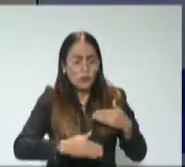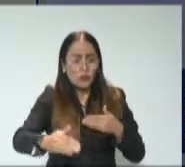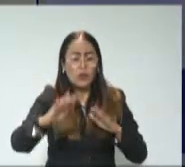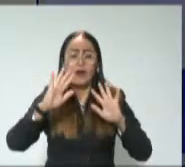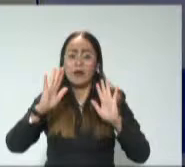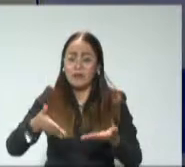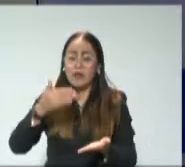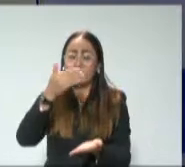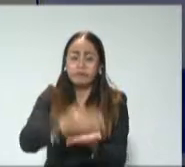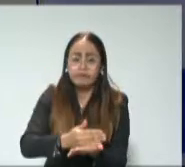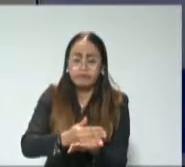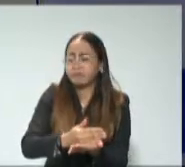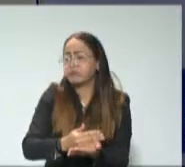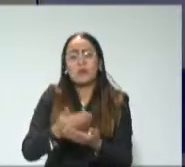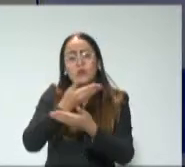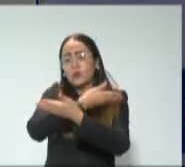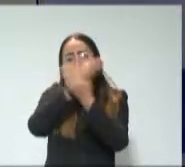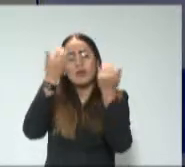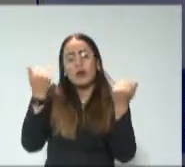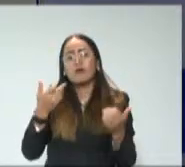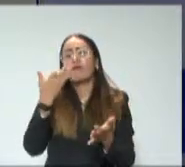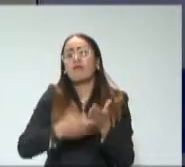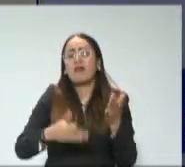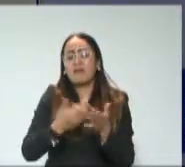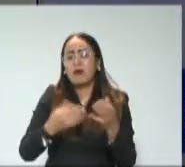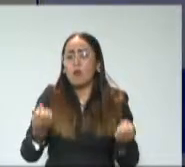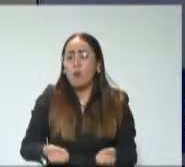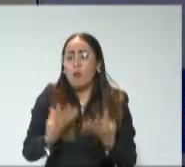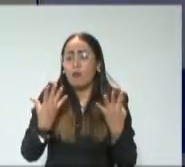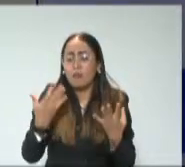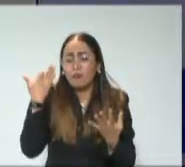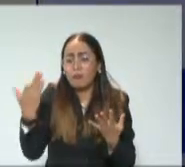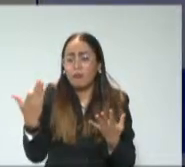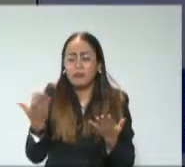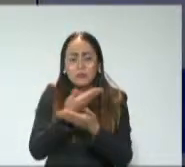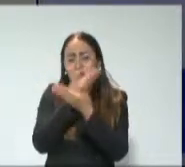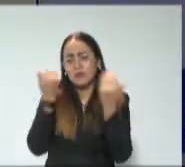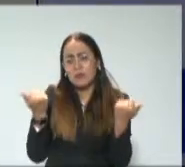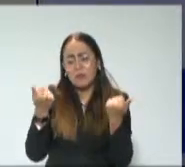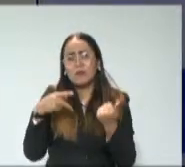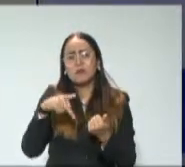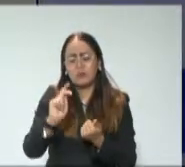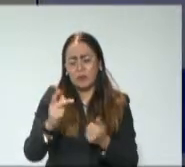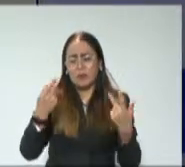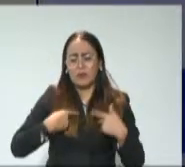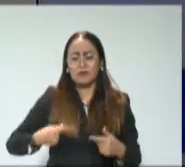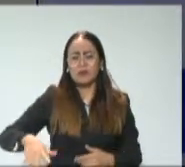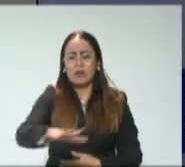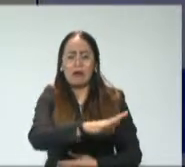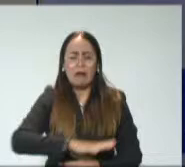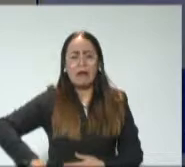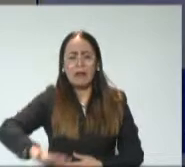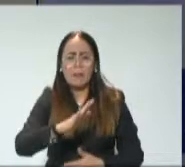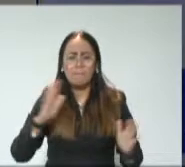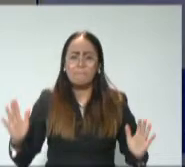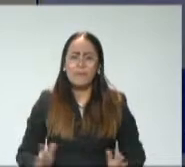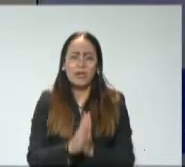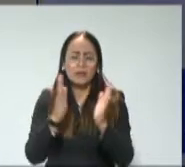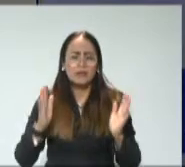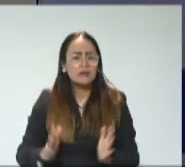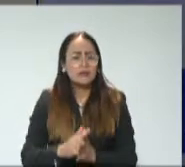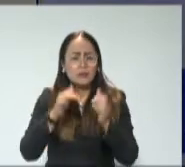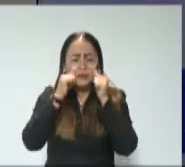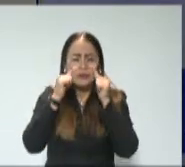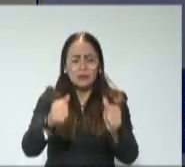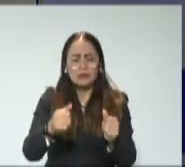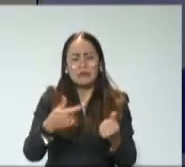no sabemos cuánto llevará pero desde luego que si en una sociedad democrática en las cosas